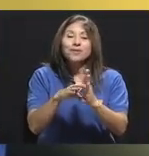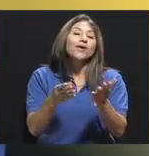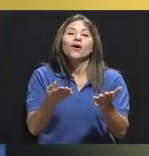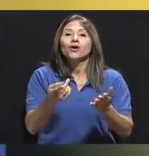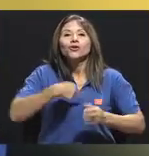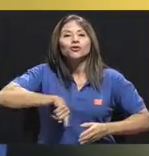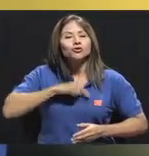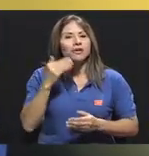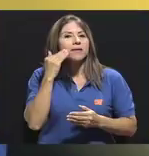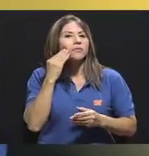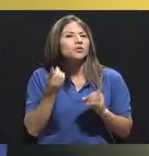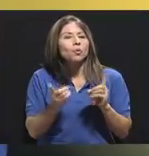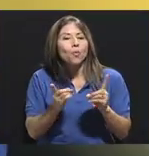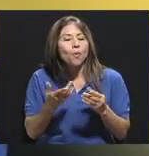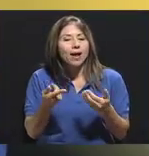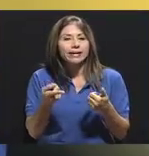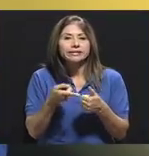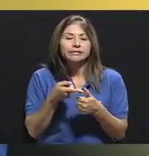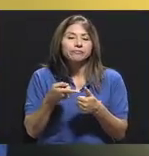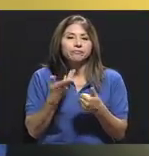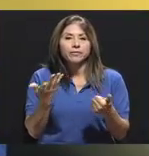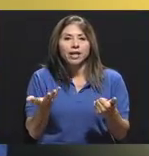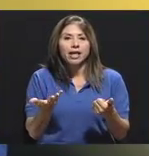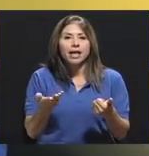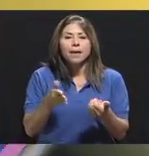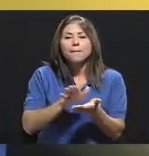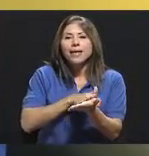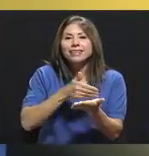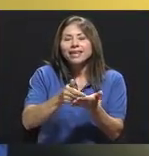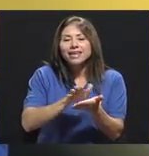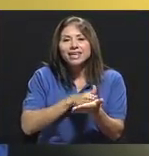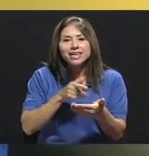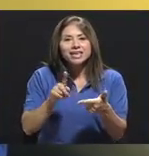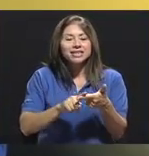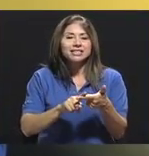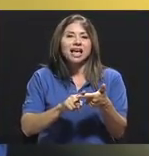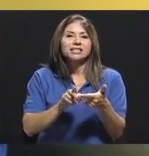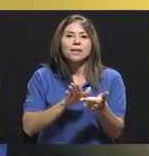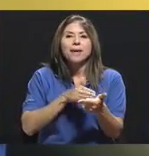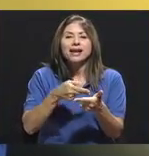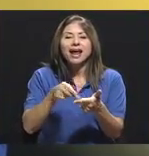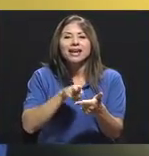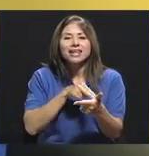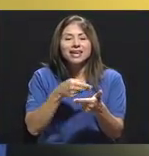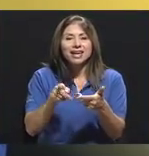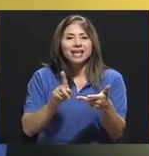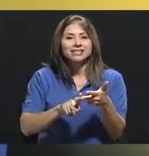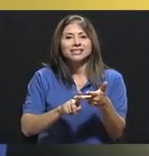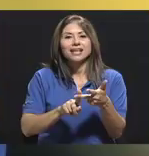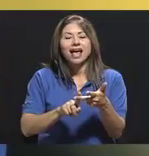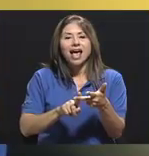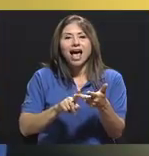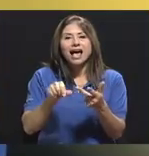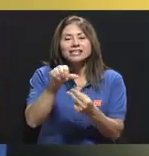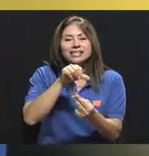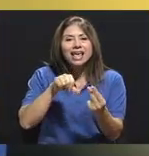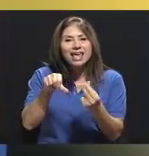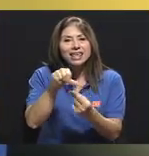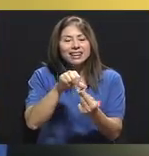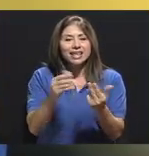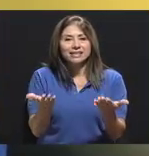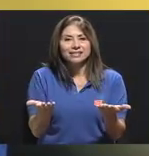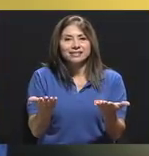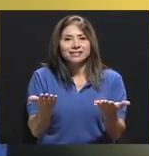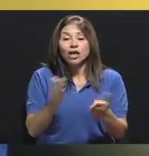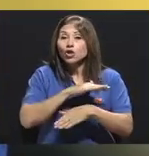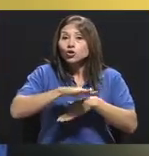grasa hablemos básicamente las mantequillas margarinas aceites verdad eh todas